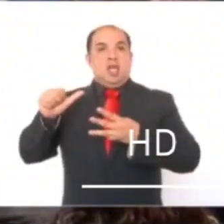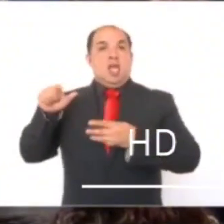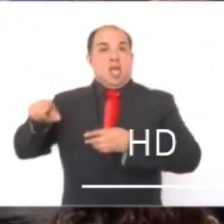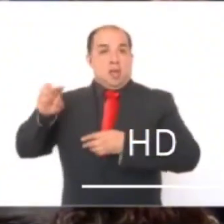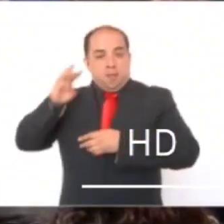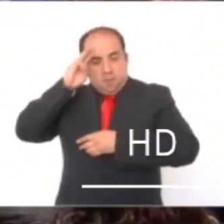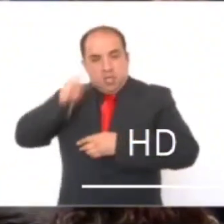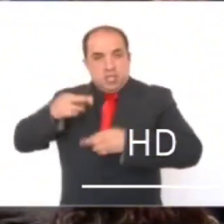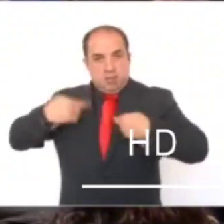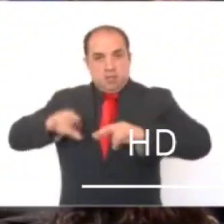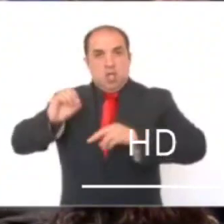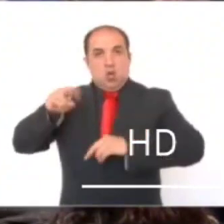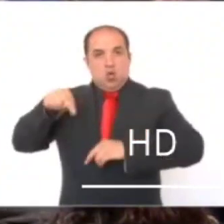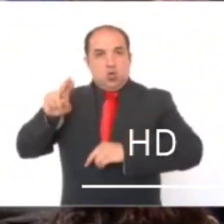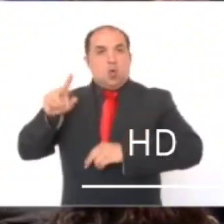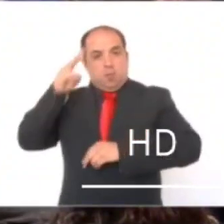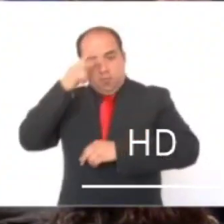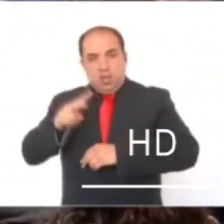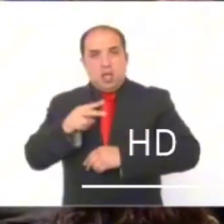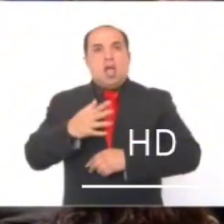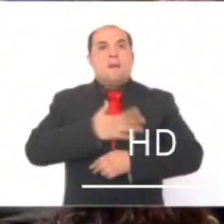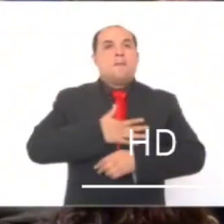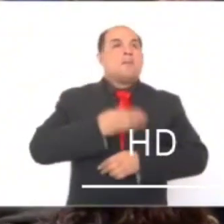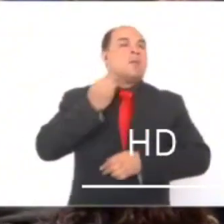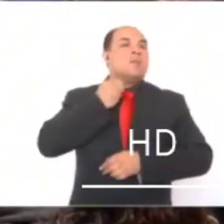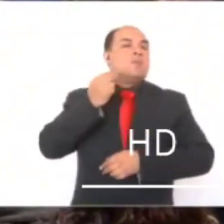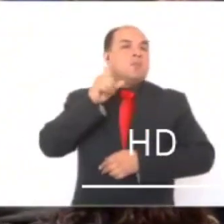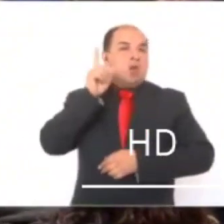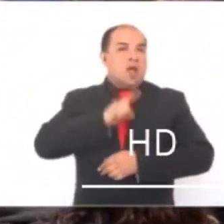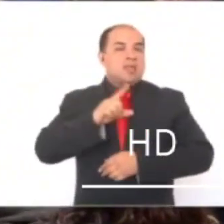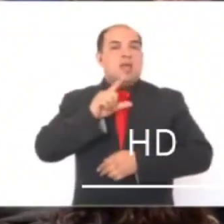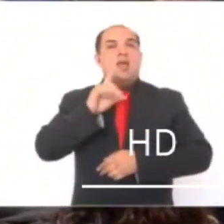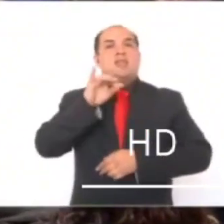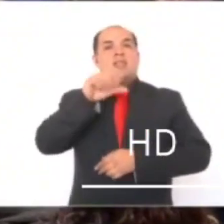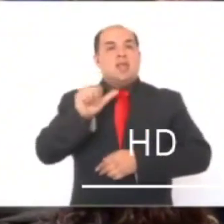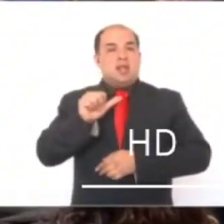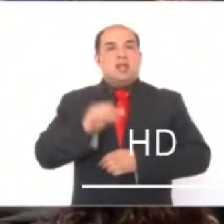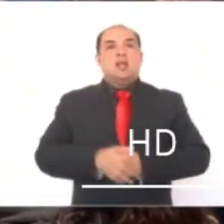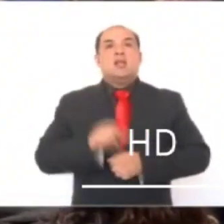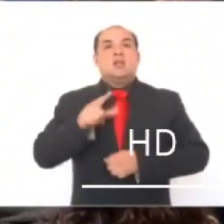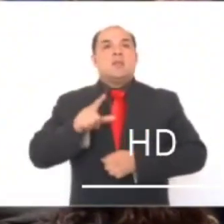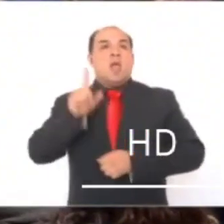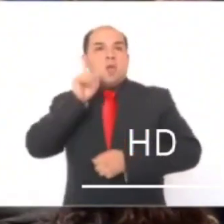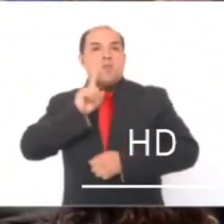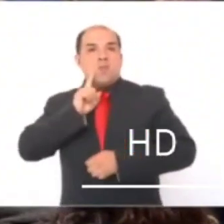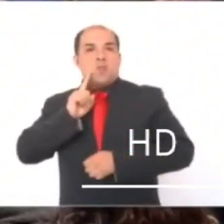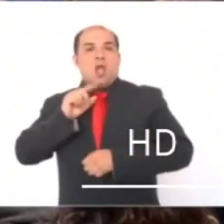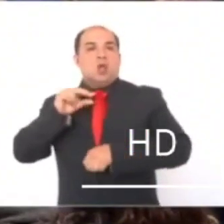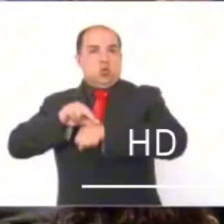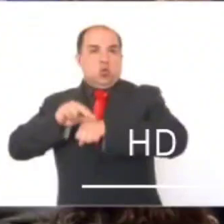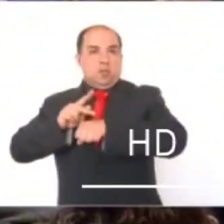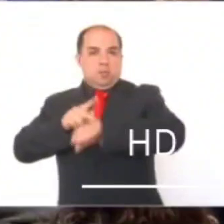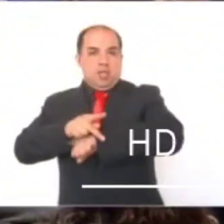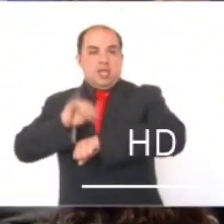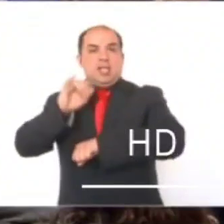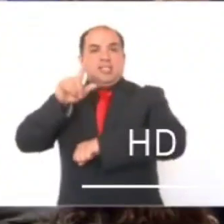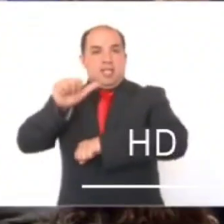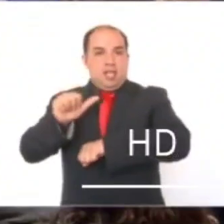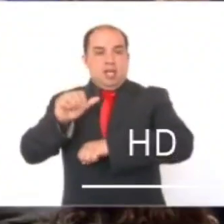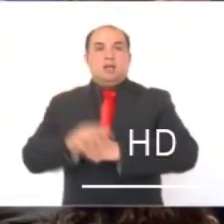representa a la ONU México, a mi abogada Diana Cristal González Obregón y a mi dermatóloga Isela